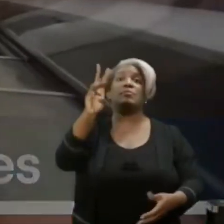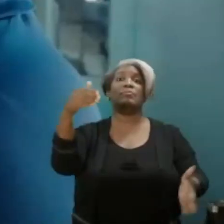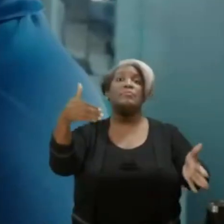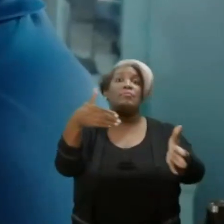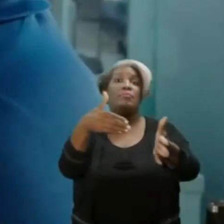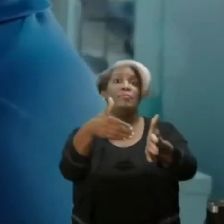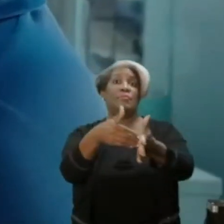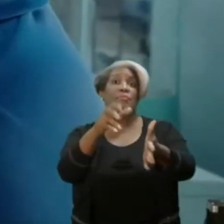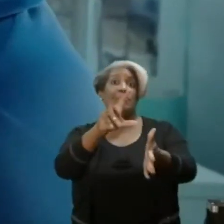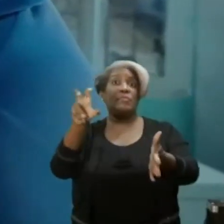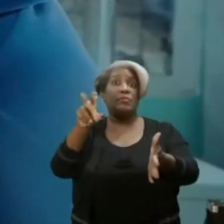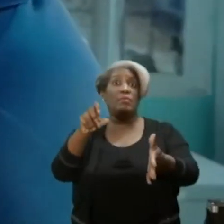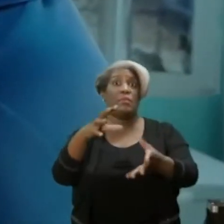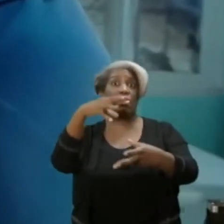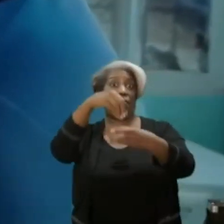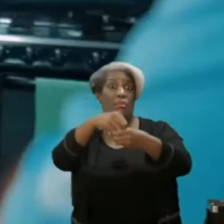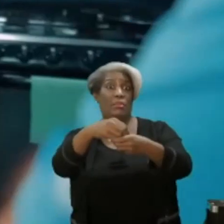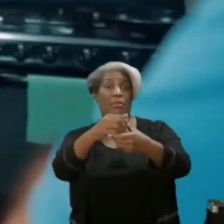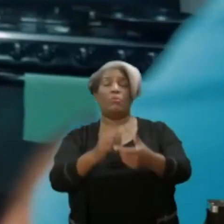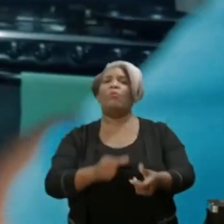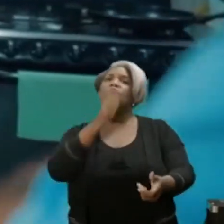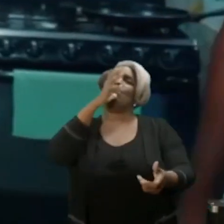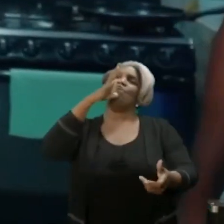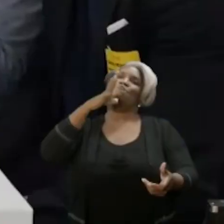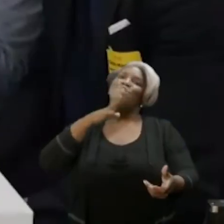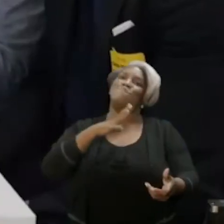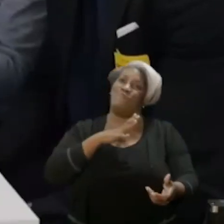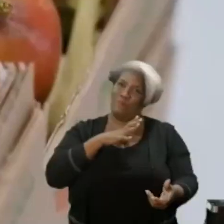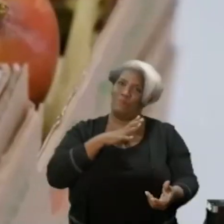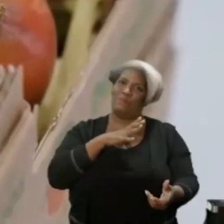6.329 fueron mujeres. Además,